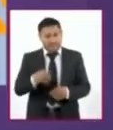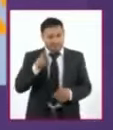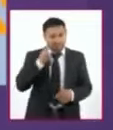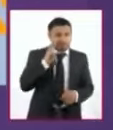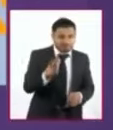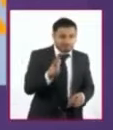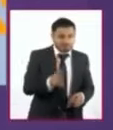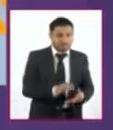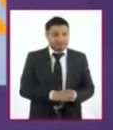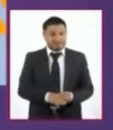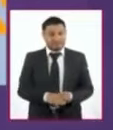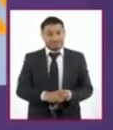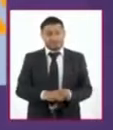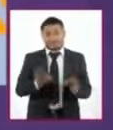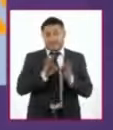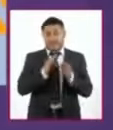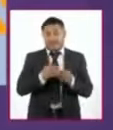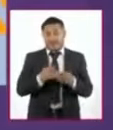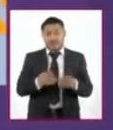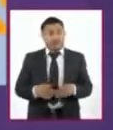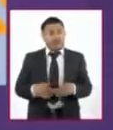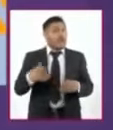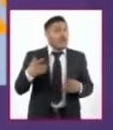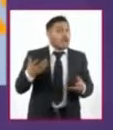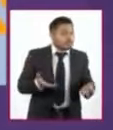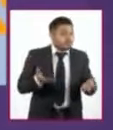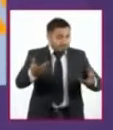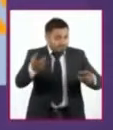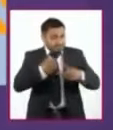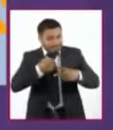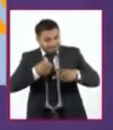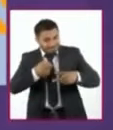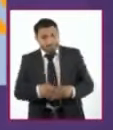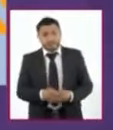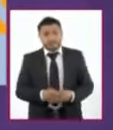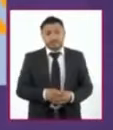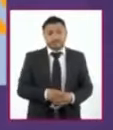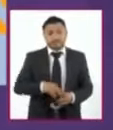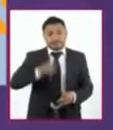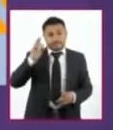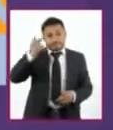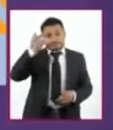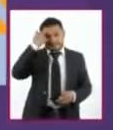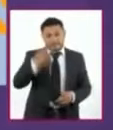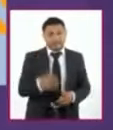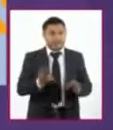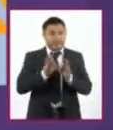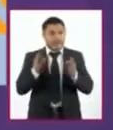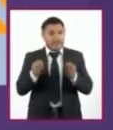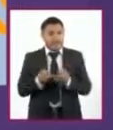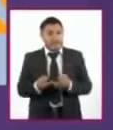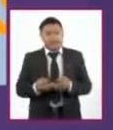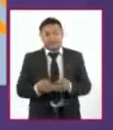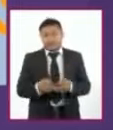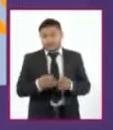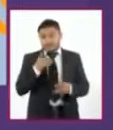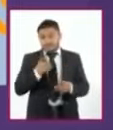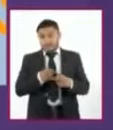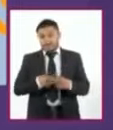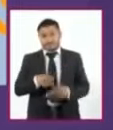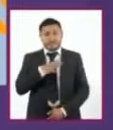Observemos la siguiente figura geométrica y tracemos su simétrico. Recordemos que una figura geométrica está